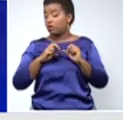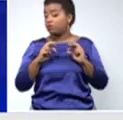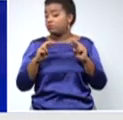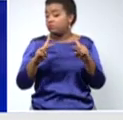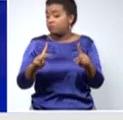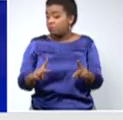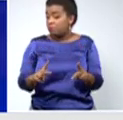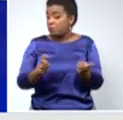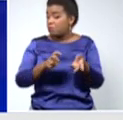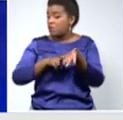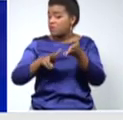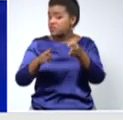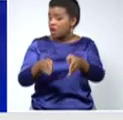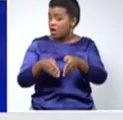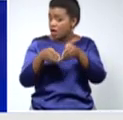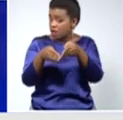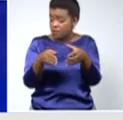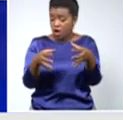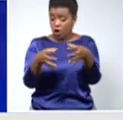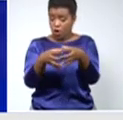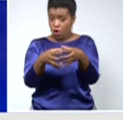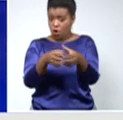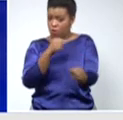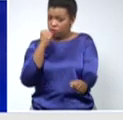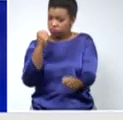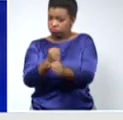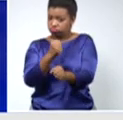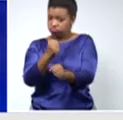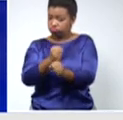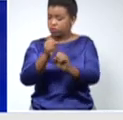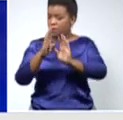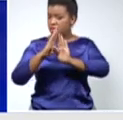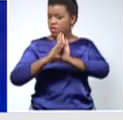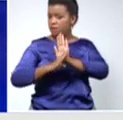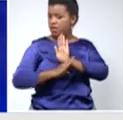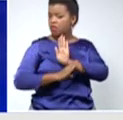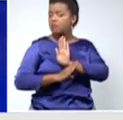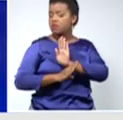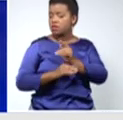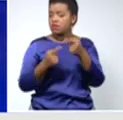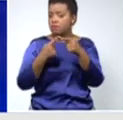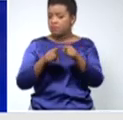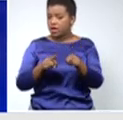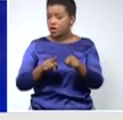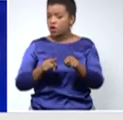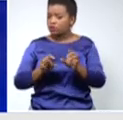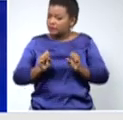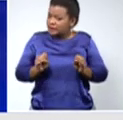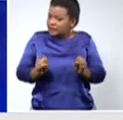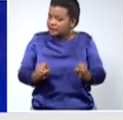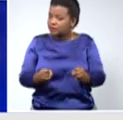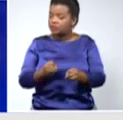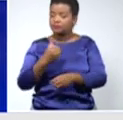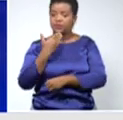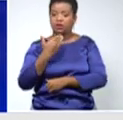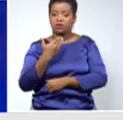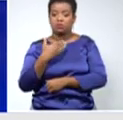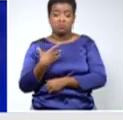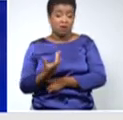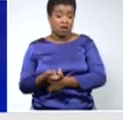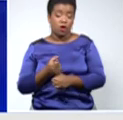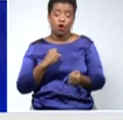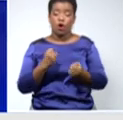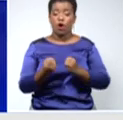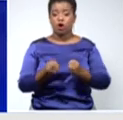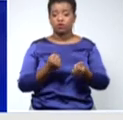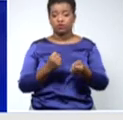provincia, su Consejo de Defensa, adopta medidas, pero van a seguir apretando para lograr controlar todavía más